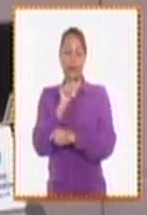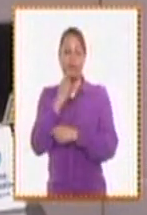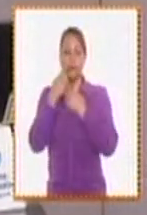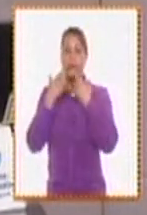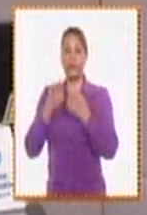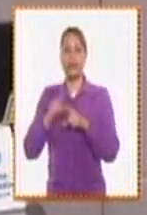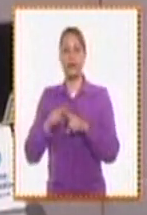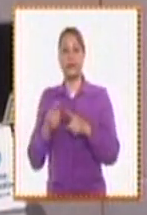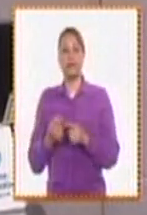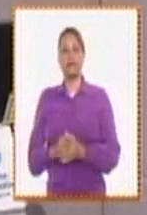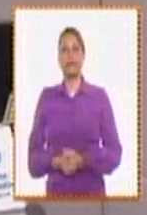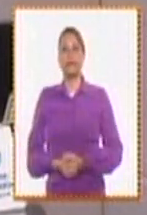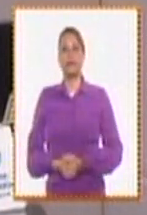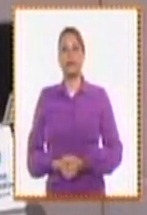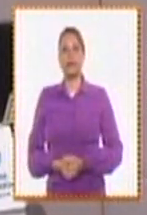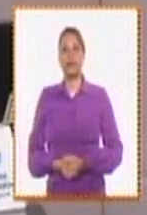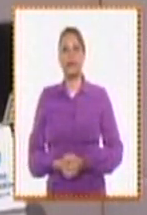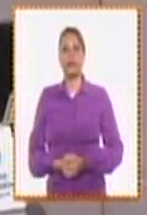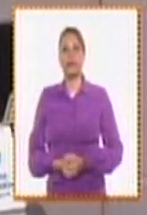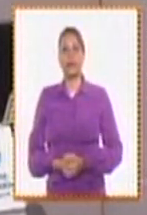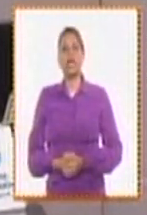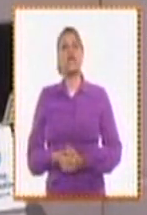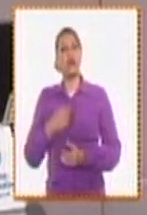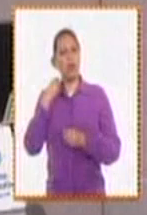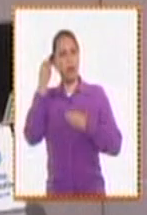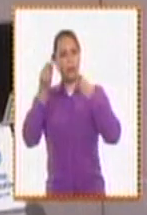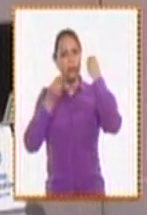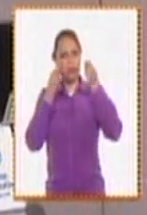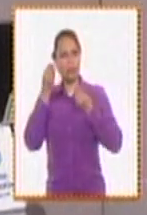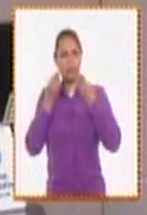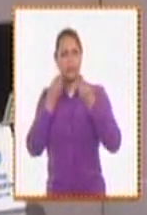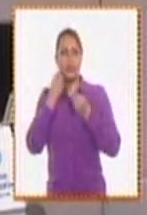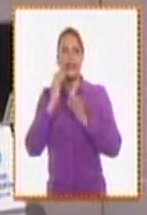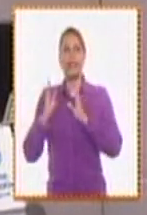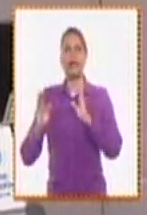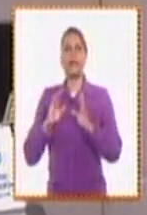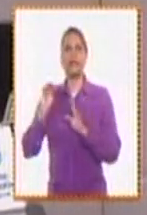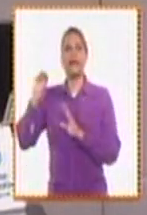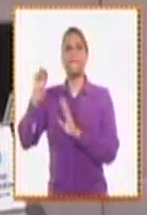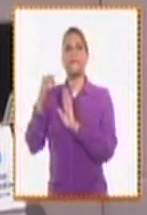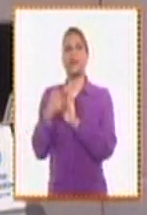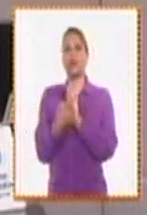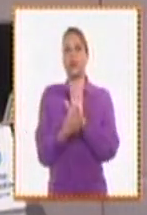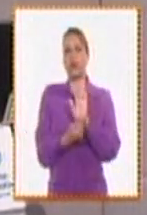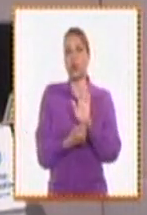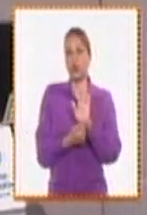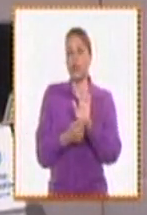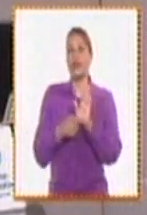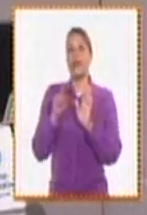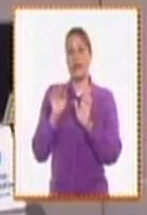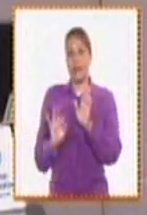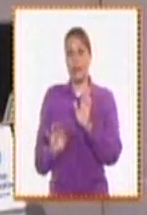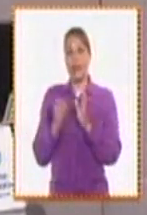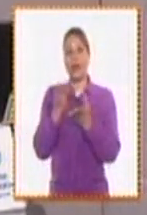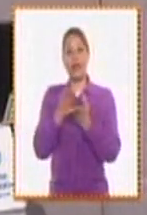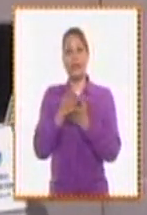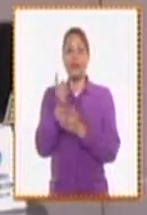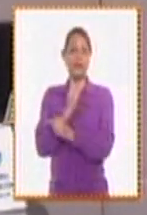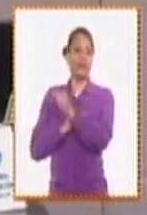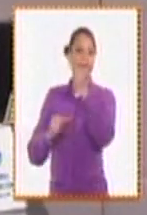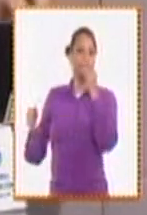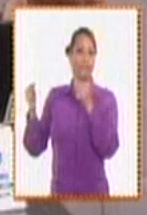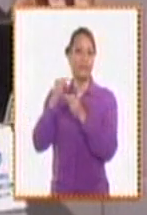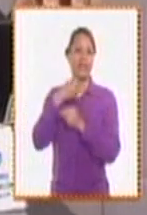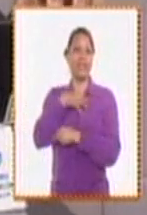Nosotros hemos hecho análisis muy particular en el orden metodológico, que es la clase, la herramienta esencial que tenemos